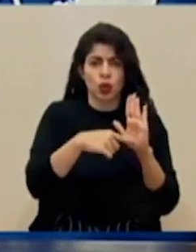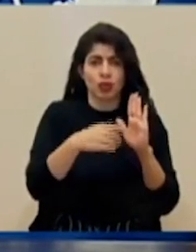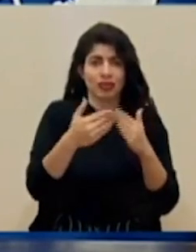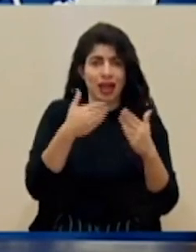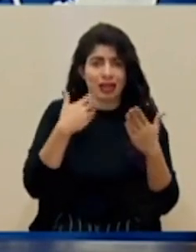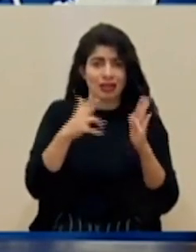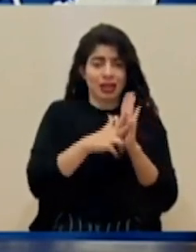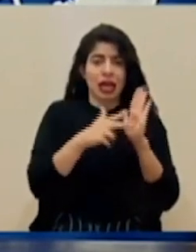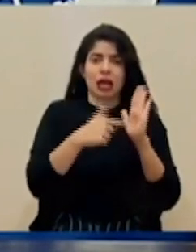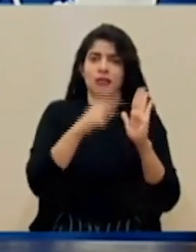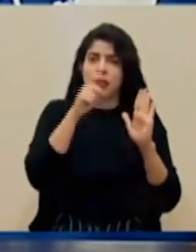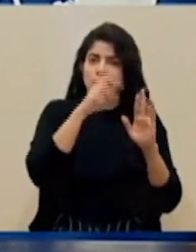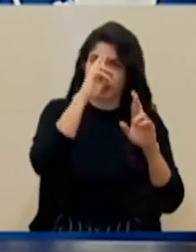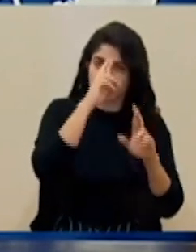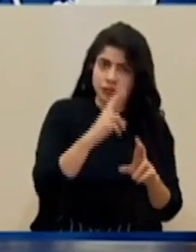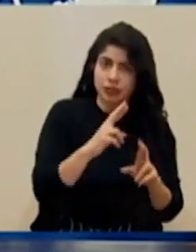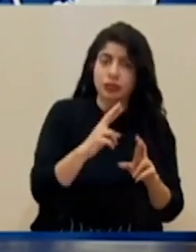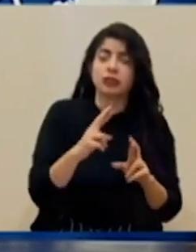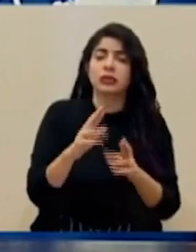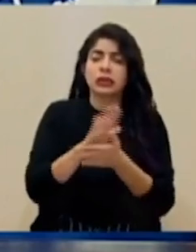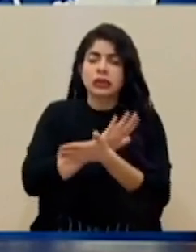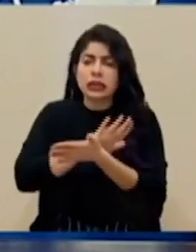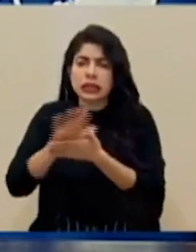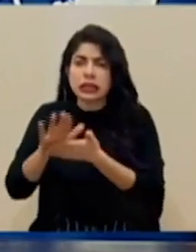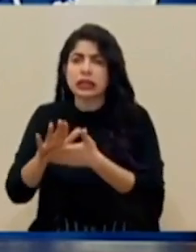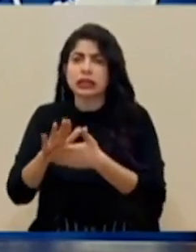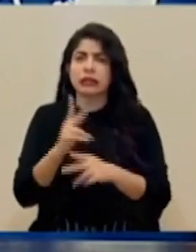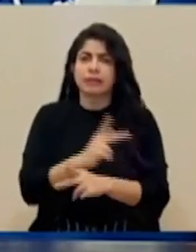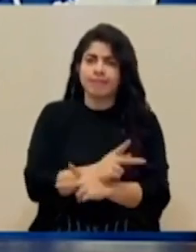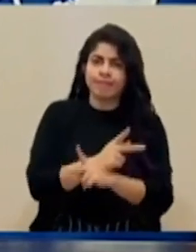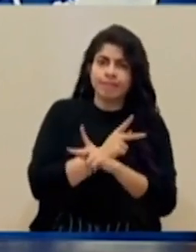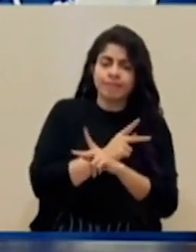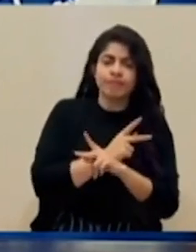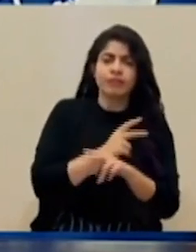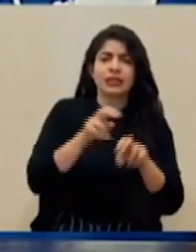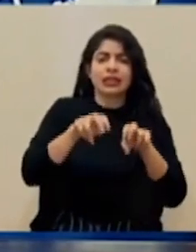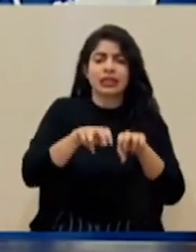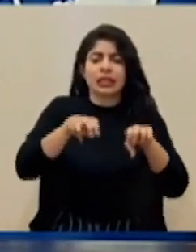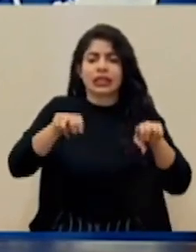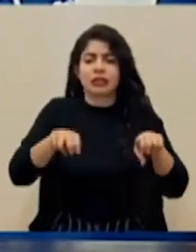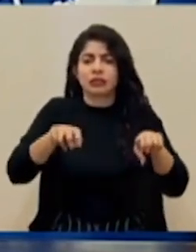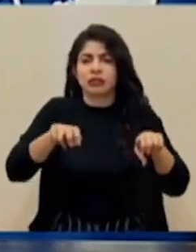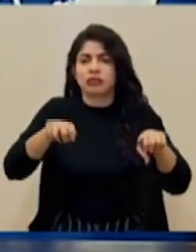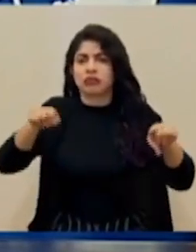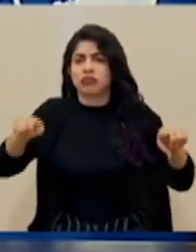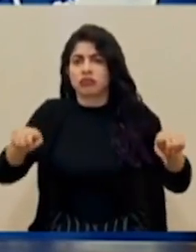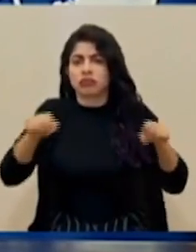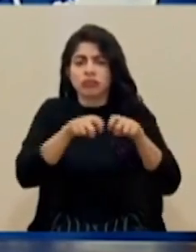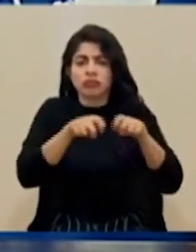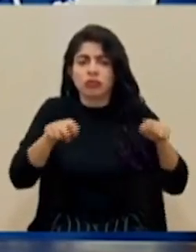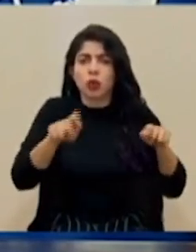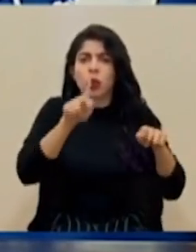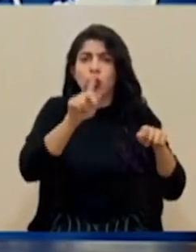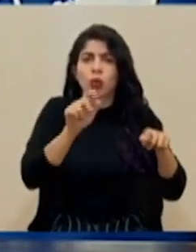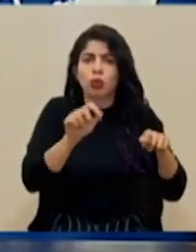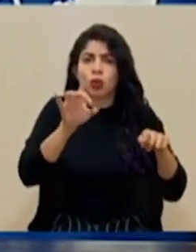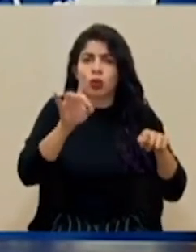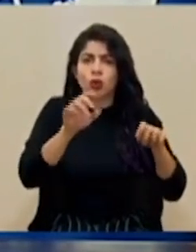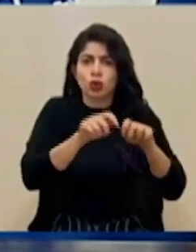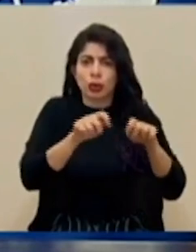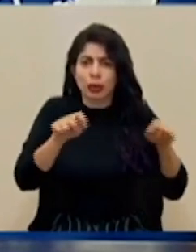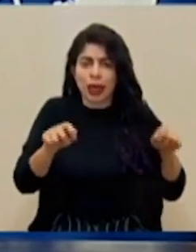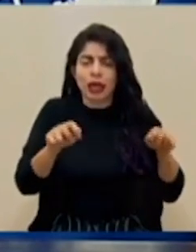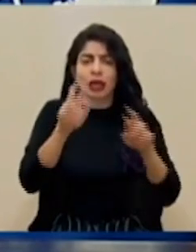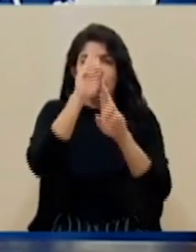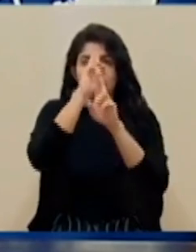aprobados, mantener las medidas sanitarias de prevención, separación de asientos de 1.8 metros entre uno y otro, respeto